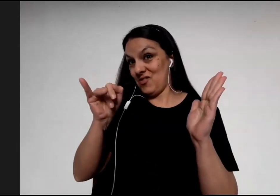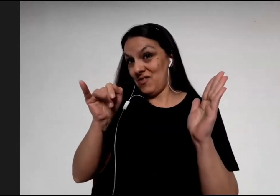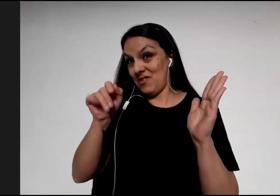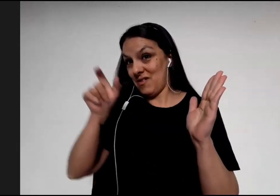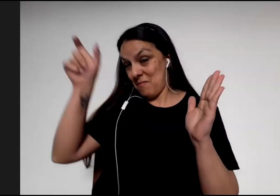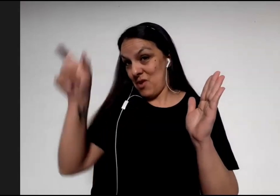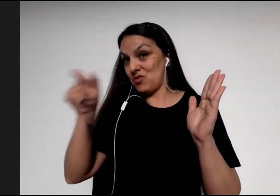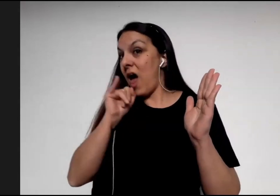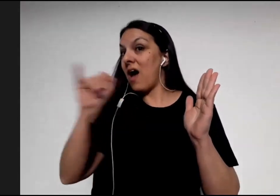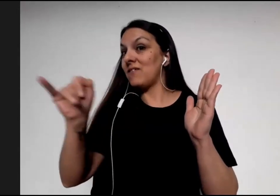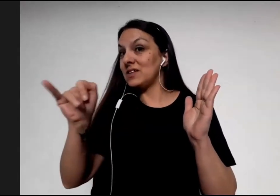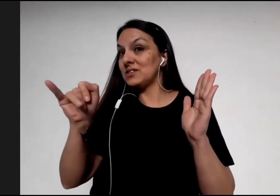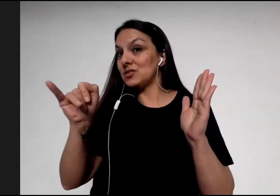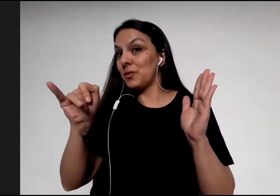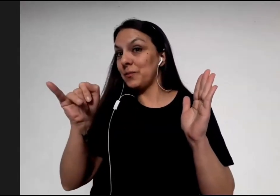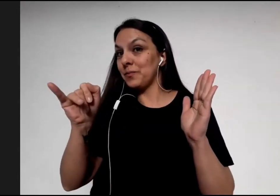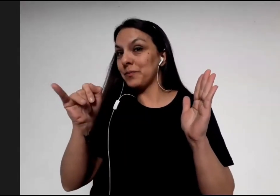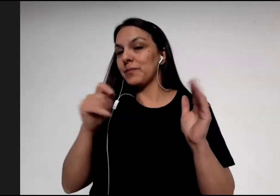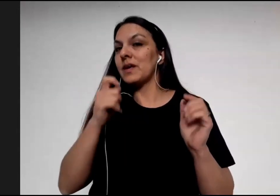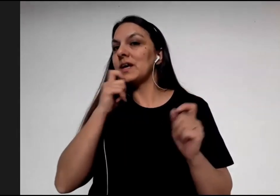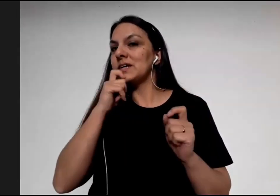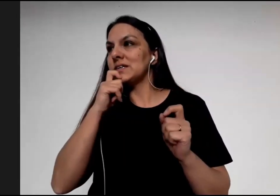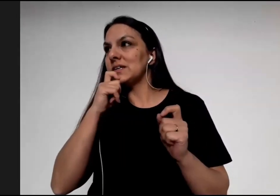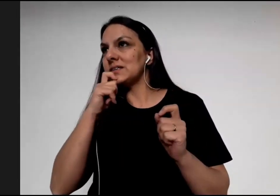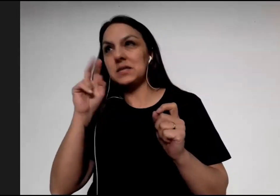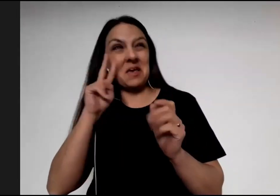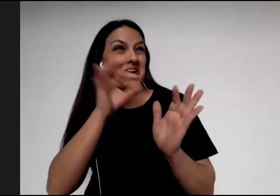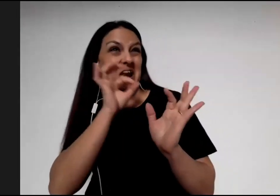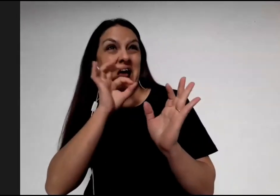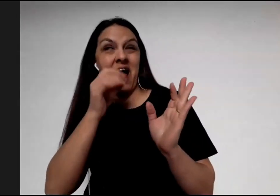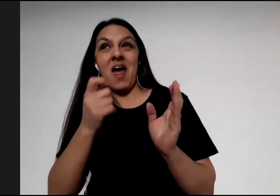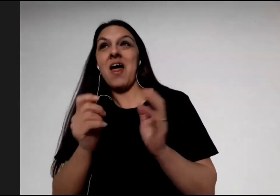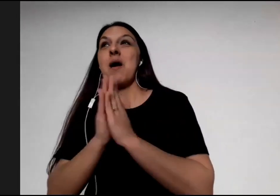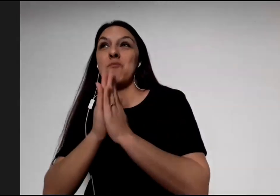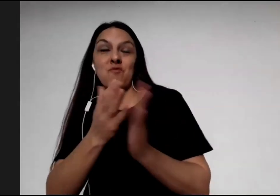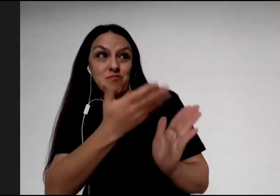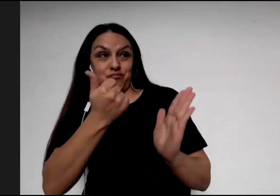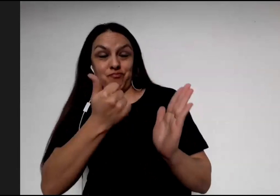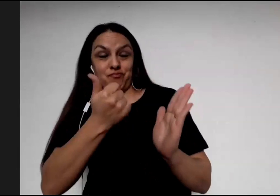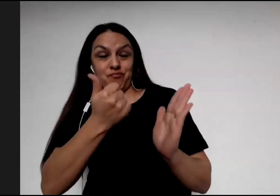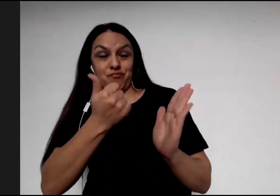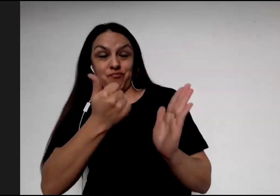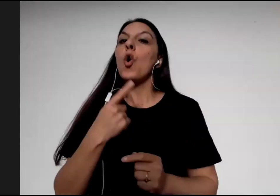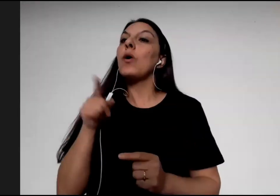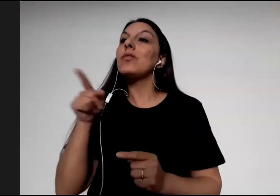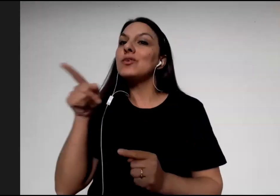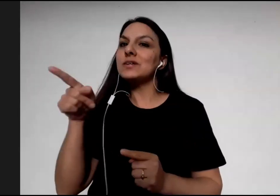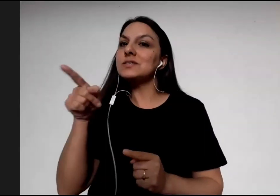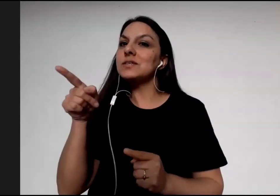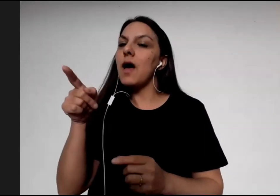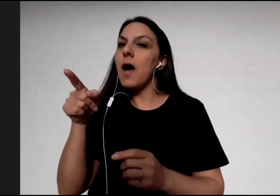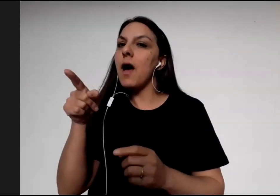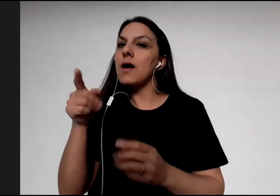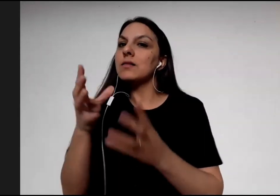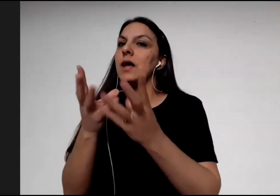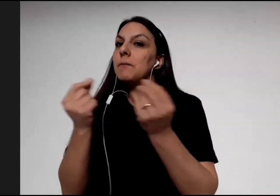si no la recibe por favor le voy a pedir que me insista, cuando la doctora termine su disertación procederemos a contestar